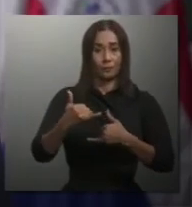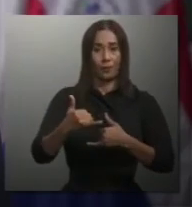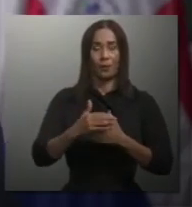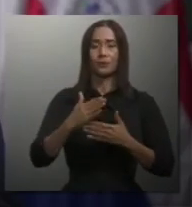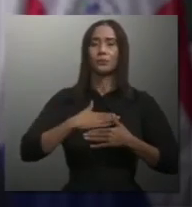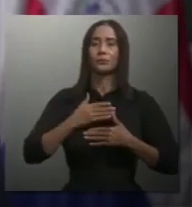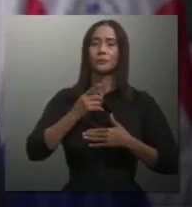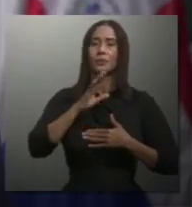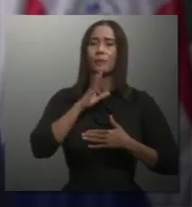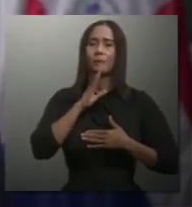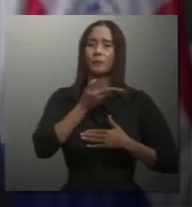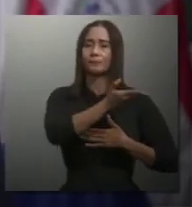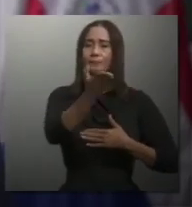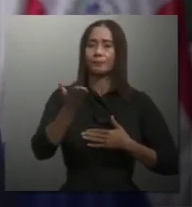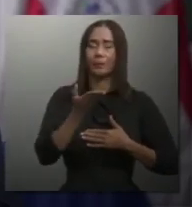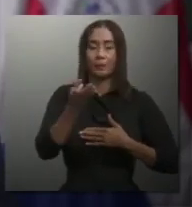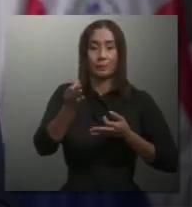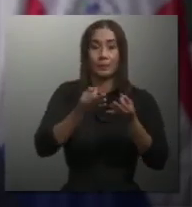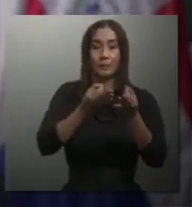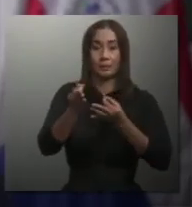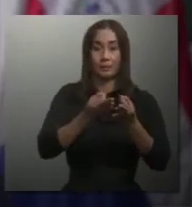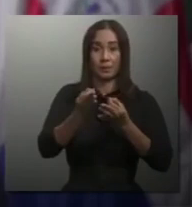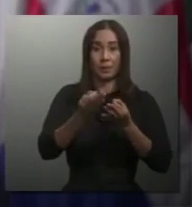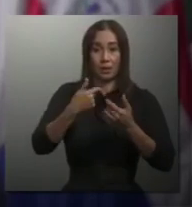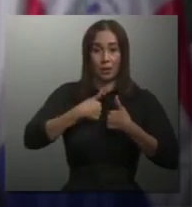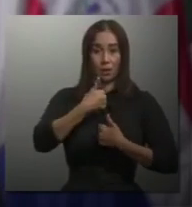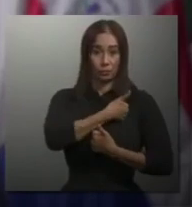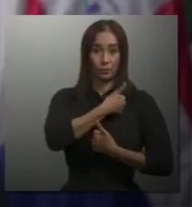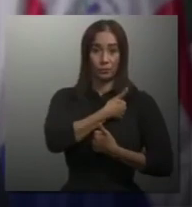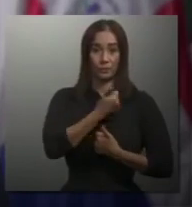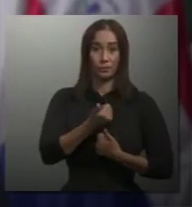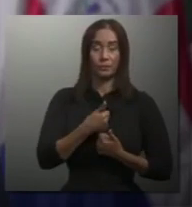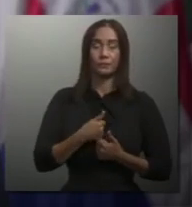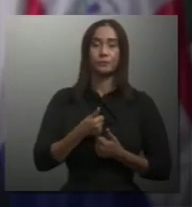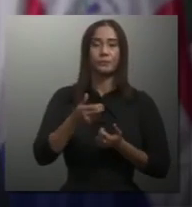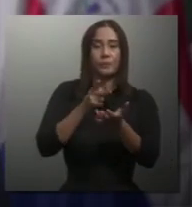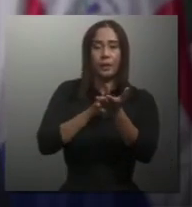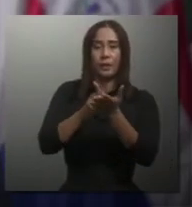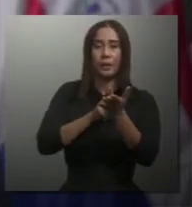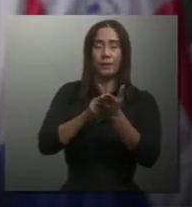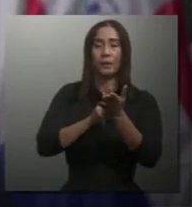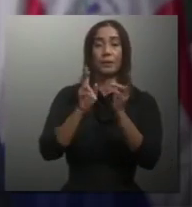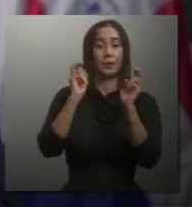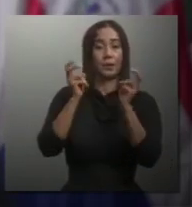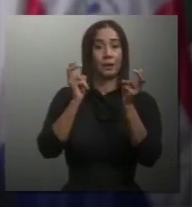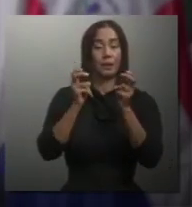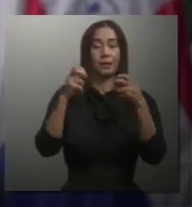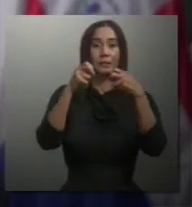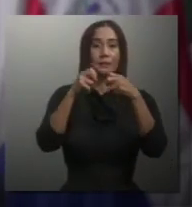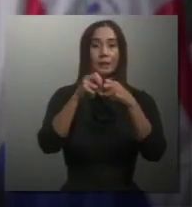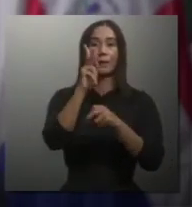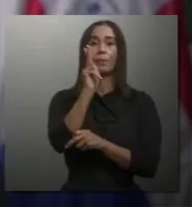al canal. Noticia de última hora: el presidente Luis Abinader vaticina nueva crisis por la situación de Rusia